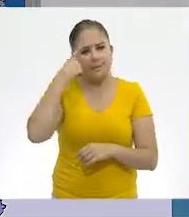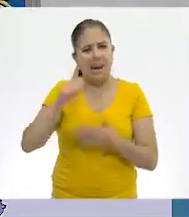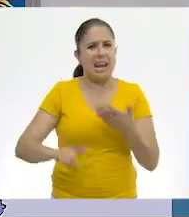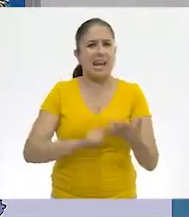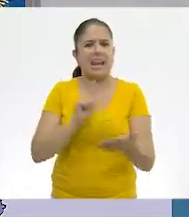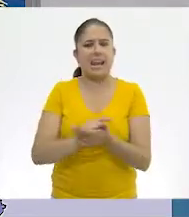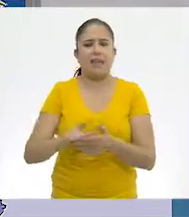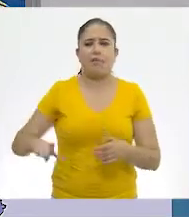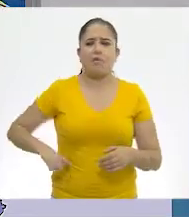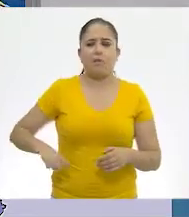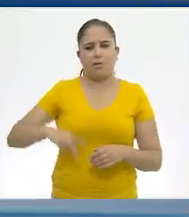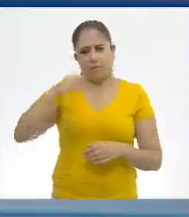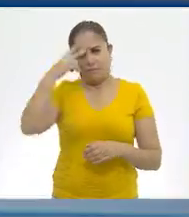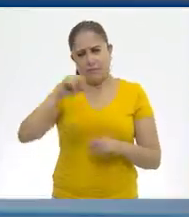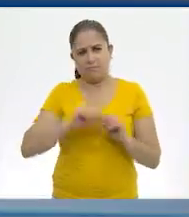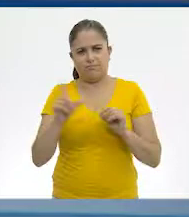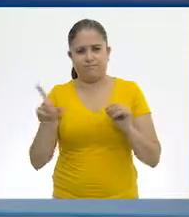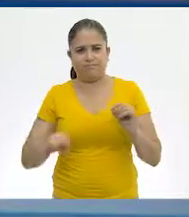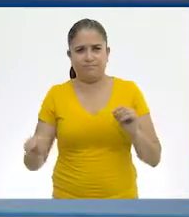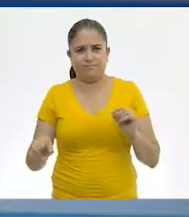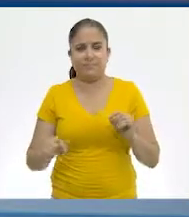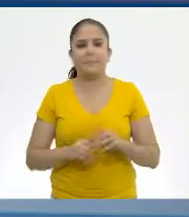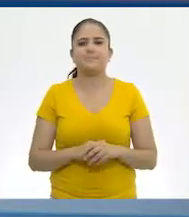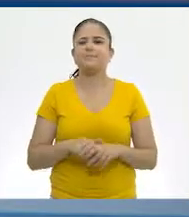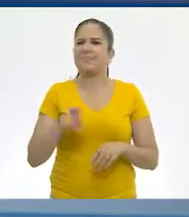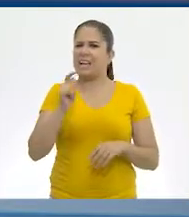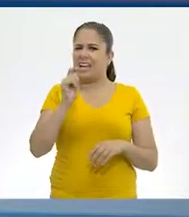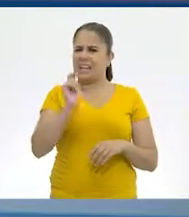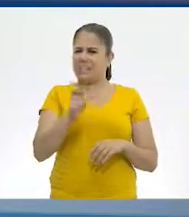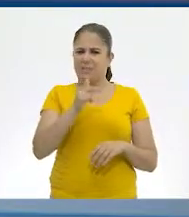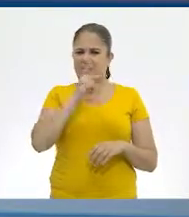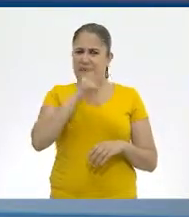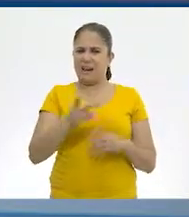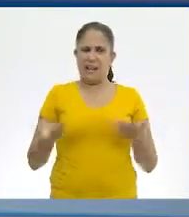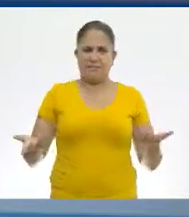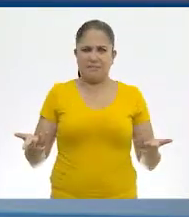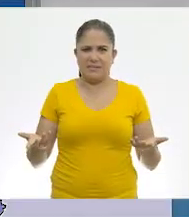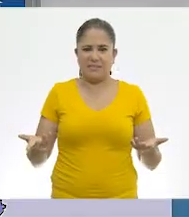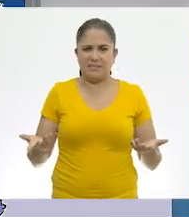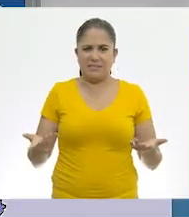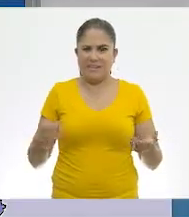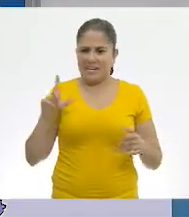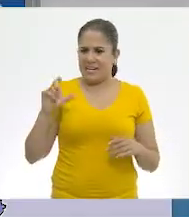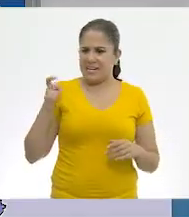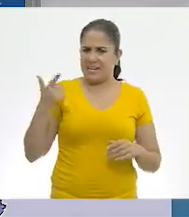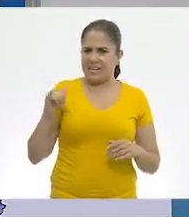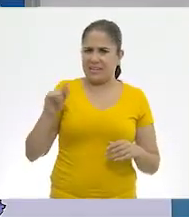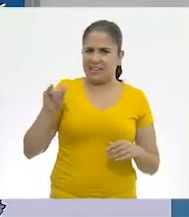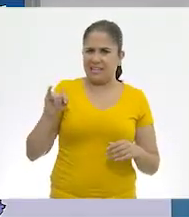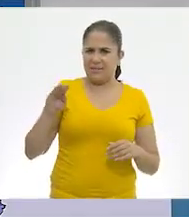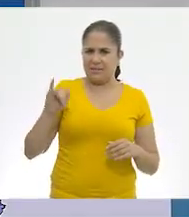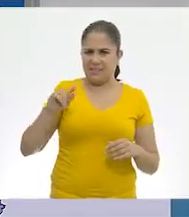al gobierno republicano. Uy, ¿y qué significa esa palabra, maestra?